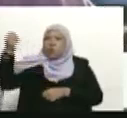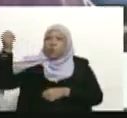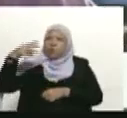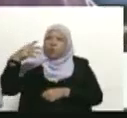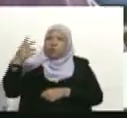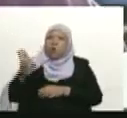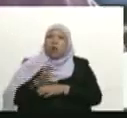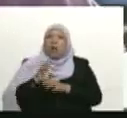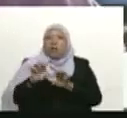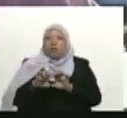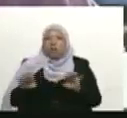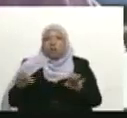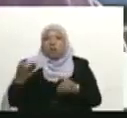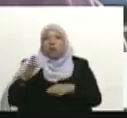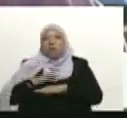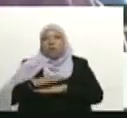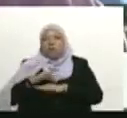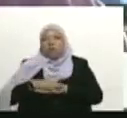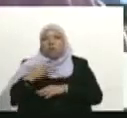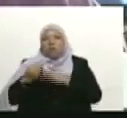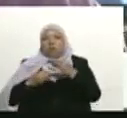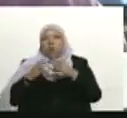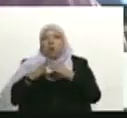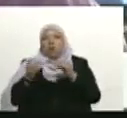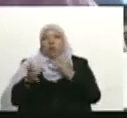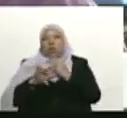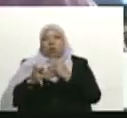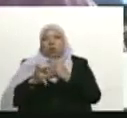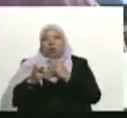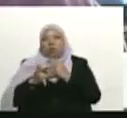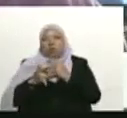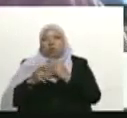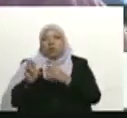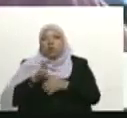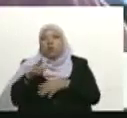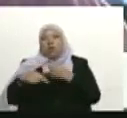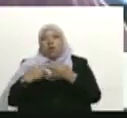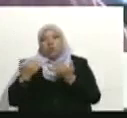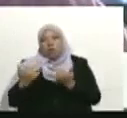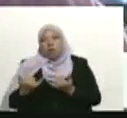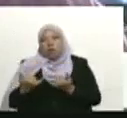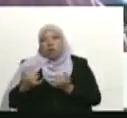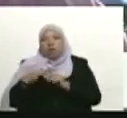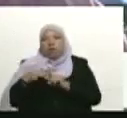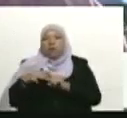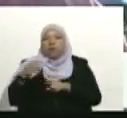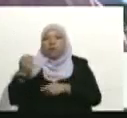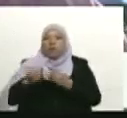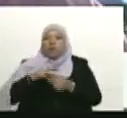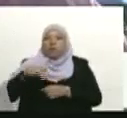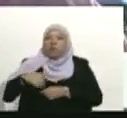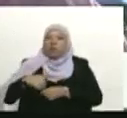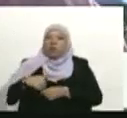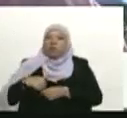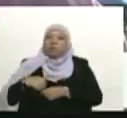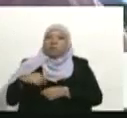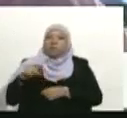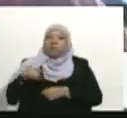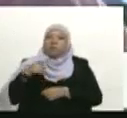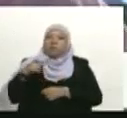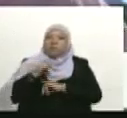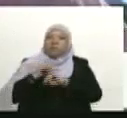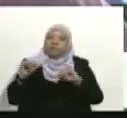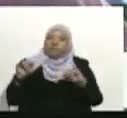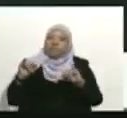más educativo, más ético posible a todas estas tecnologías, y si bien es cierto, es una realidad que a nivel global se está utilizando con